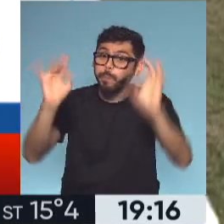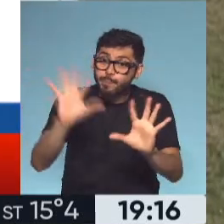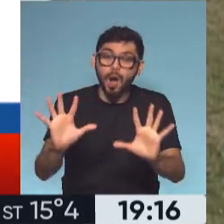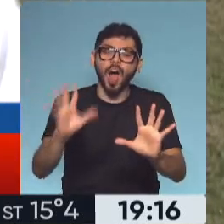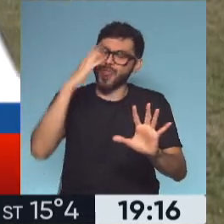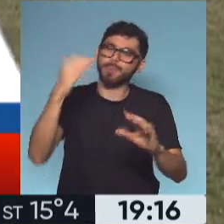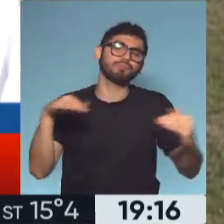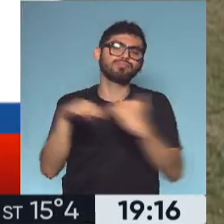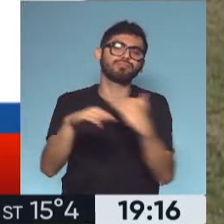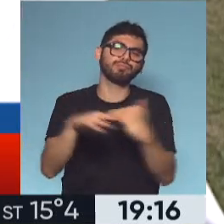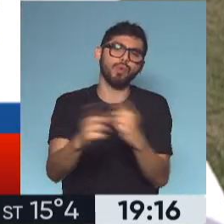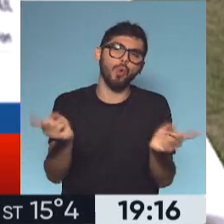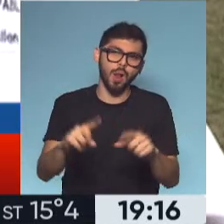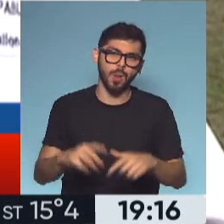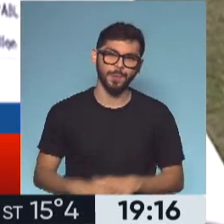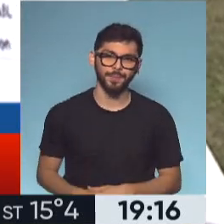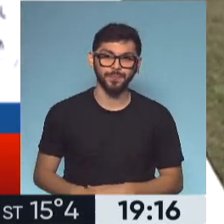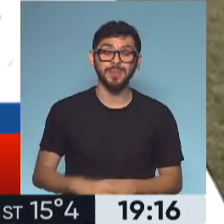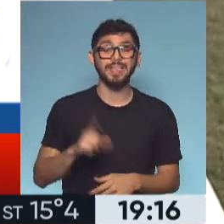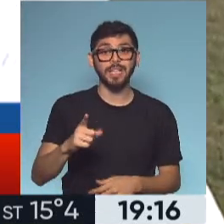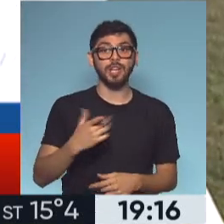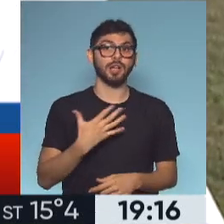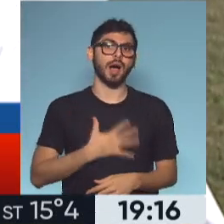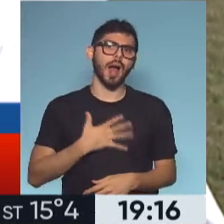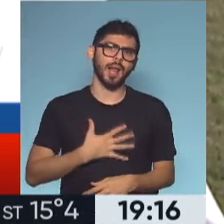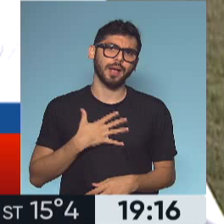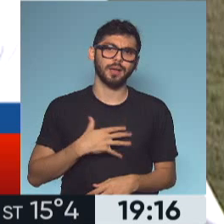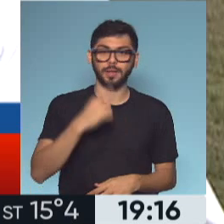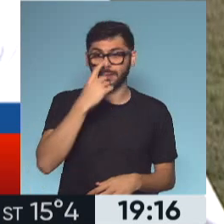poco la alegría que a uno le da, que en esta